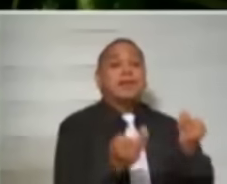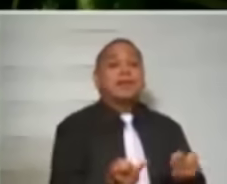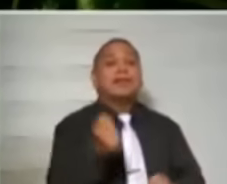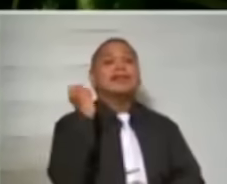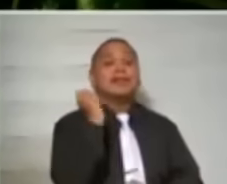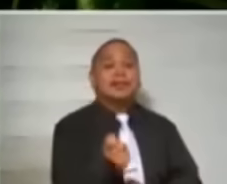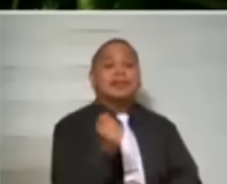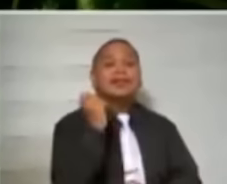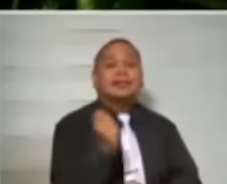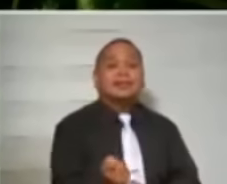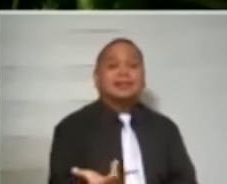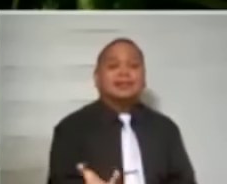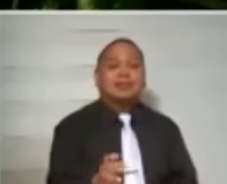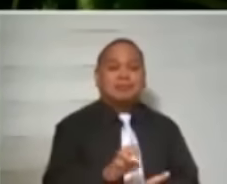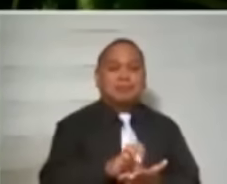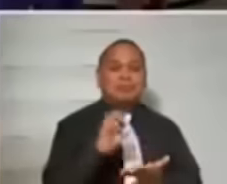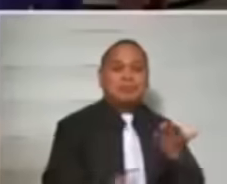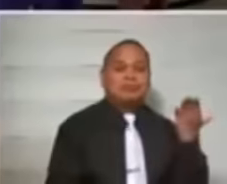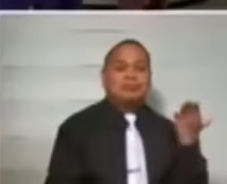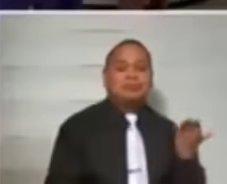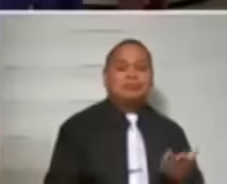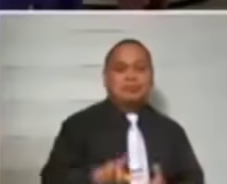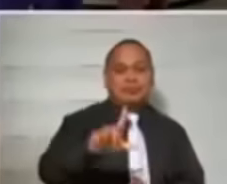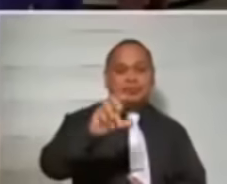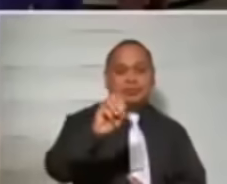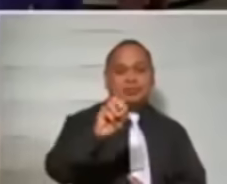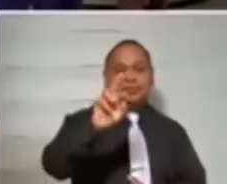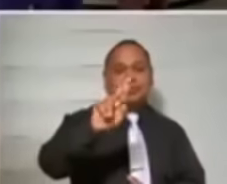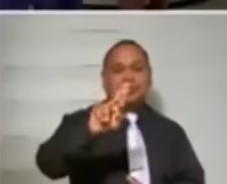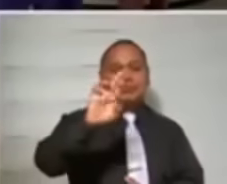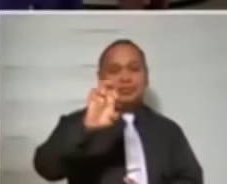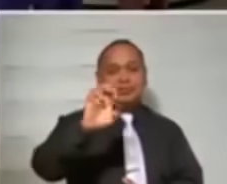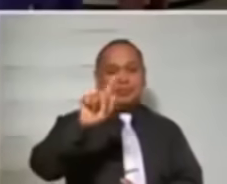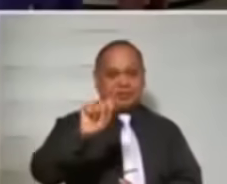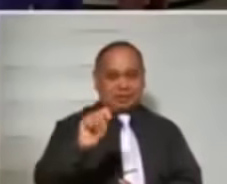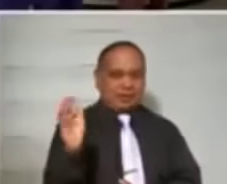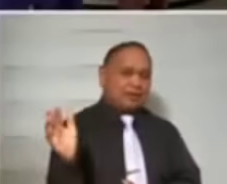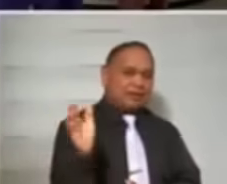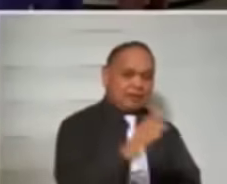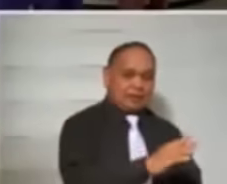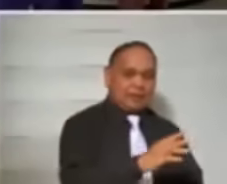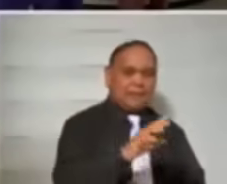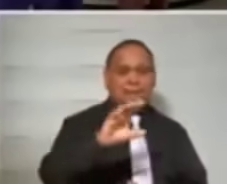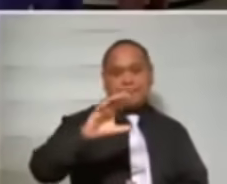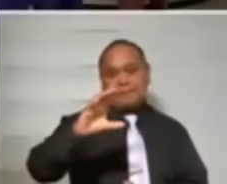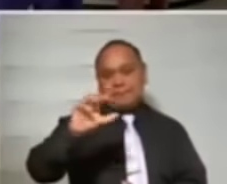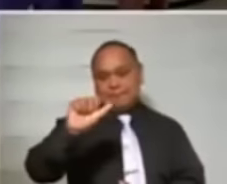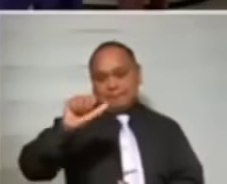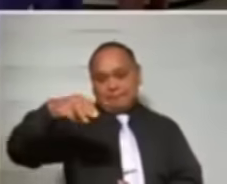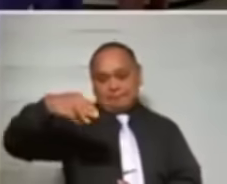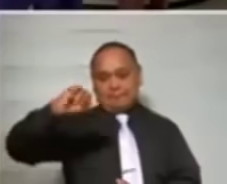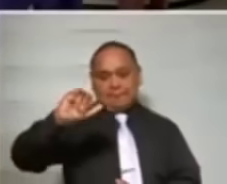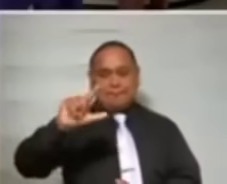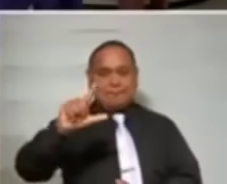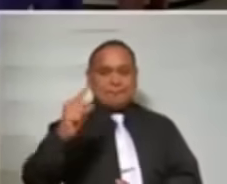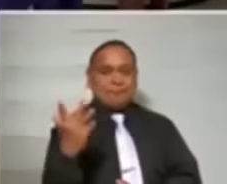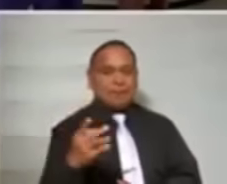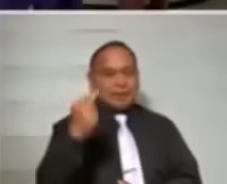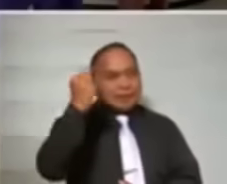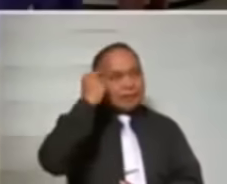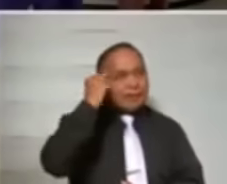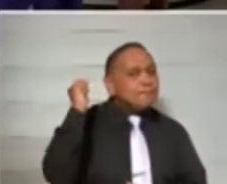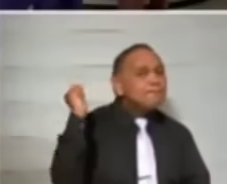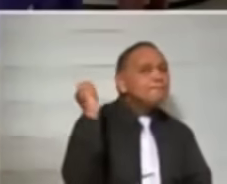de orgánica, Loret de Mola y Héctor Aguilar Camín hicieron el lanzamiento de esta campaña como si se les hubiese ocurrido en ese